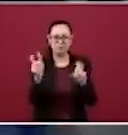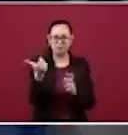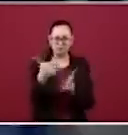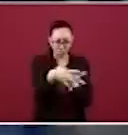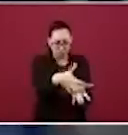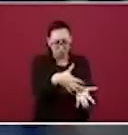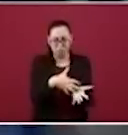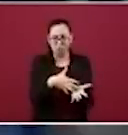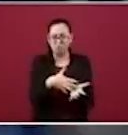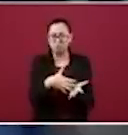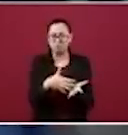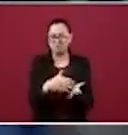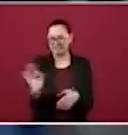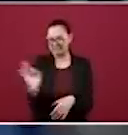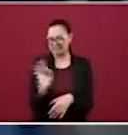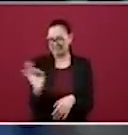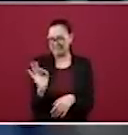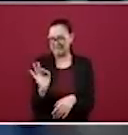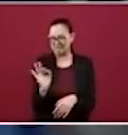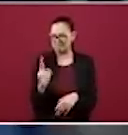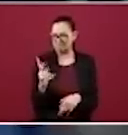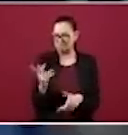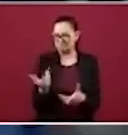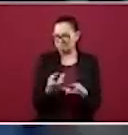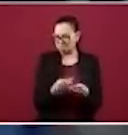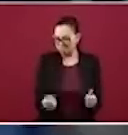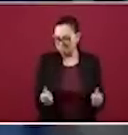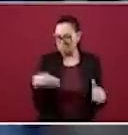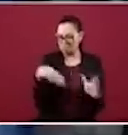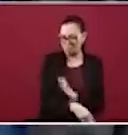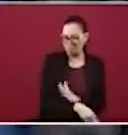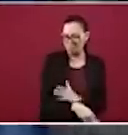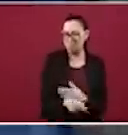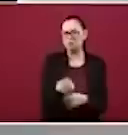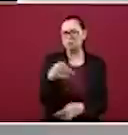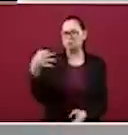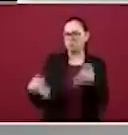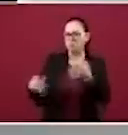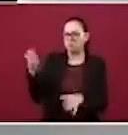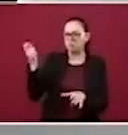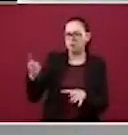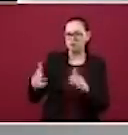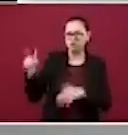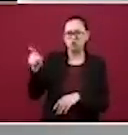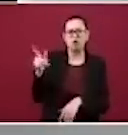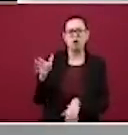¿qué llamado les haría a los ministros? Ese sería el primer tema, presidente. El segundo,